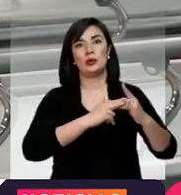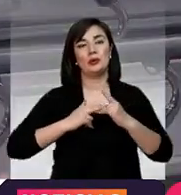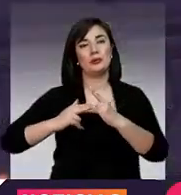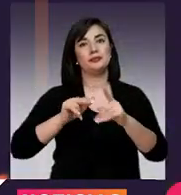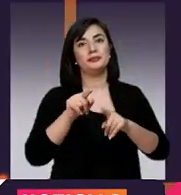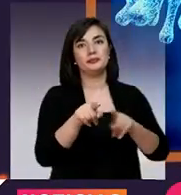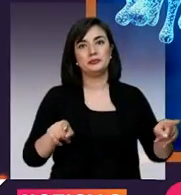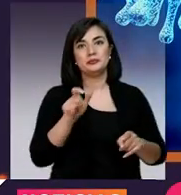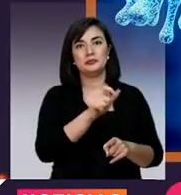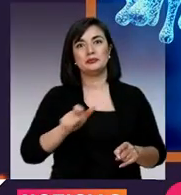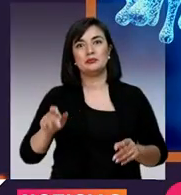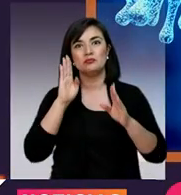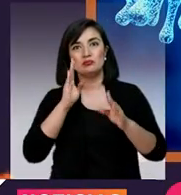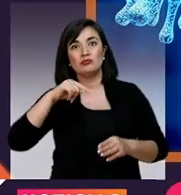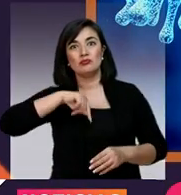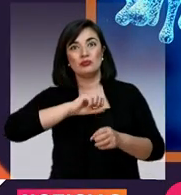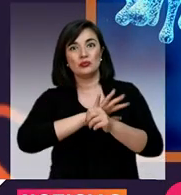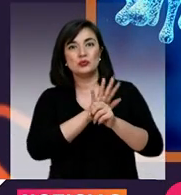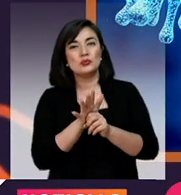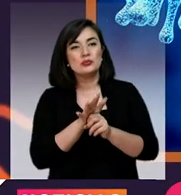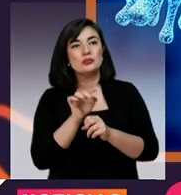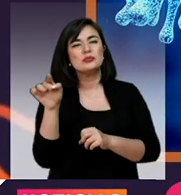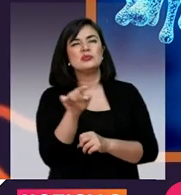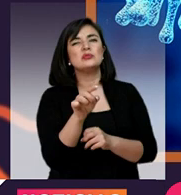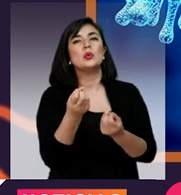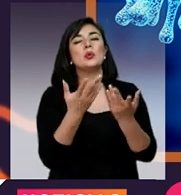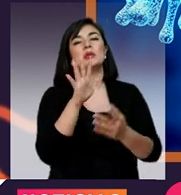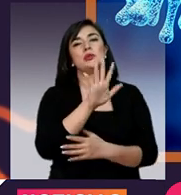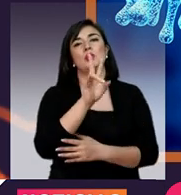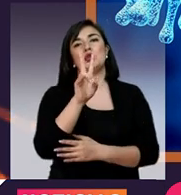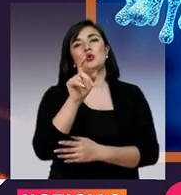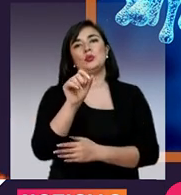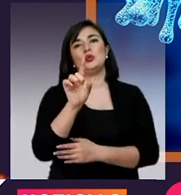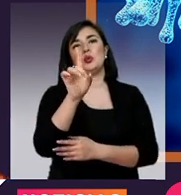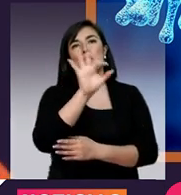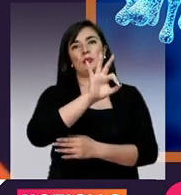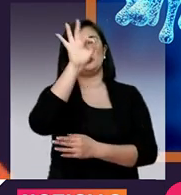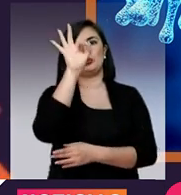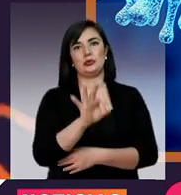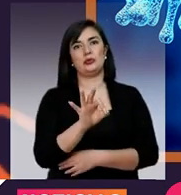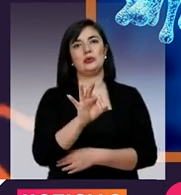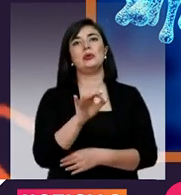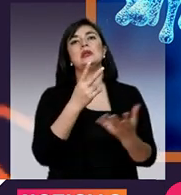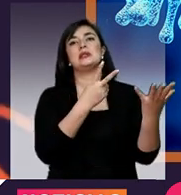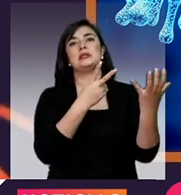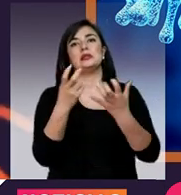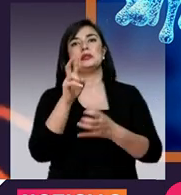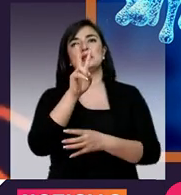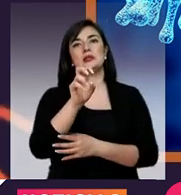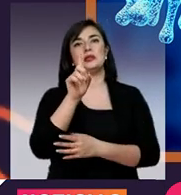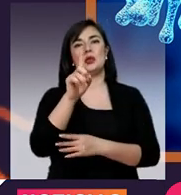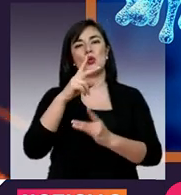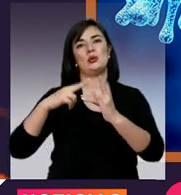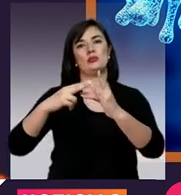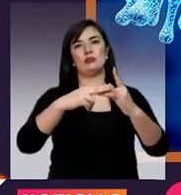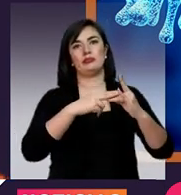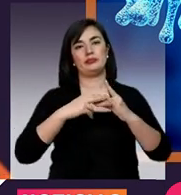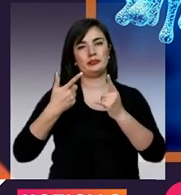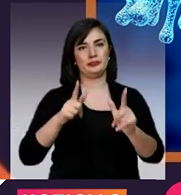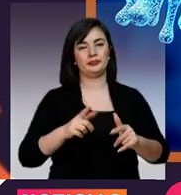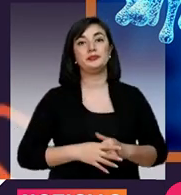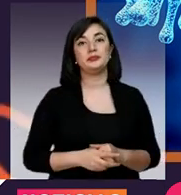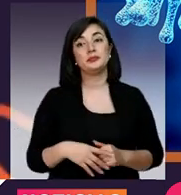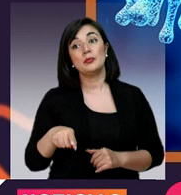atención de pacientes con COVID-19 se ubica en un 52,1% con 771 camas libres, mientras